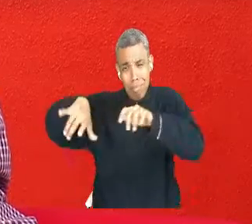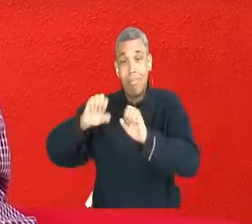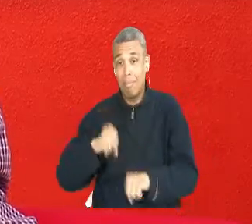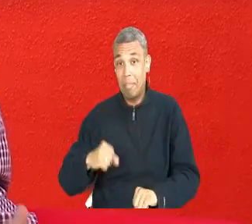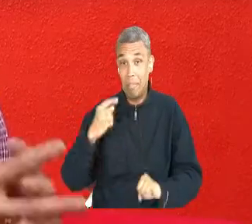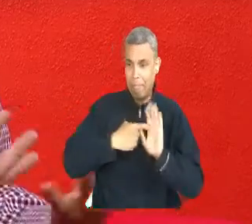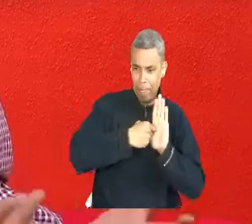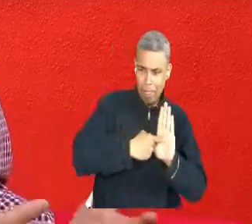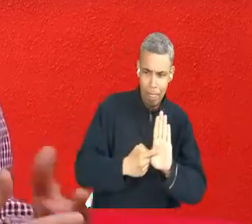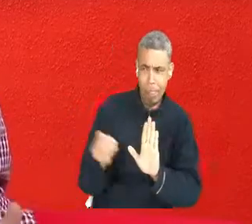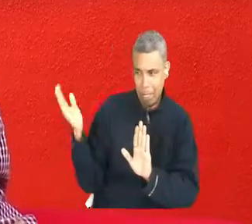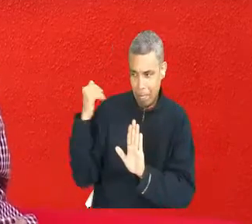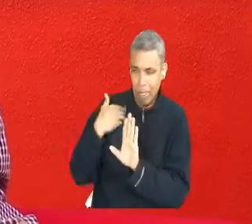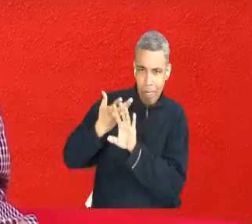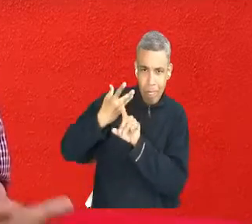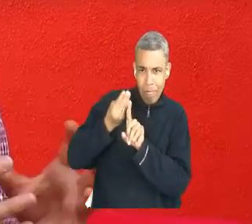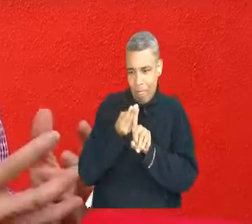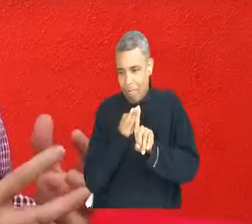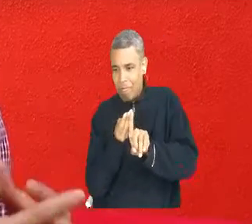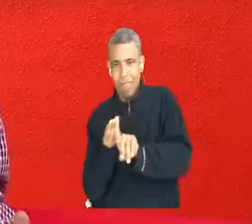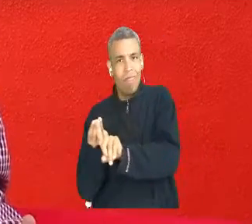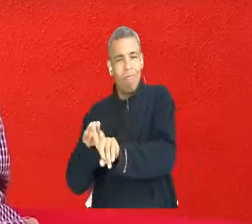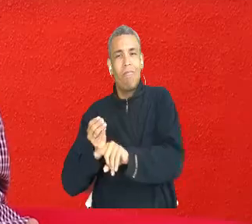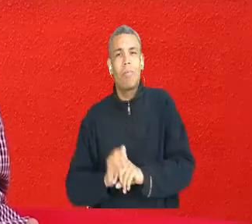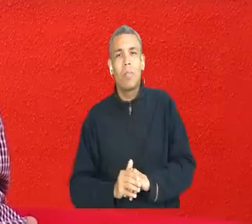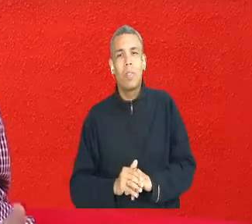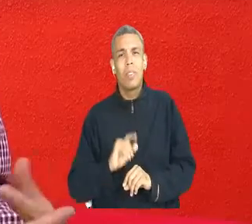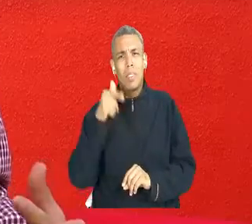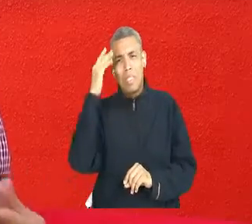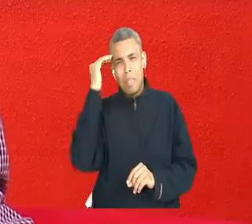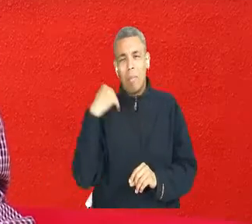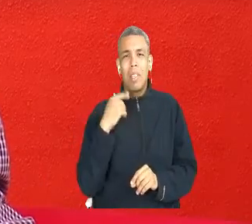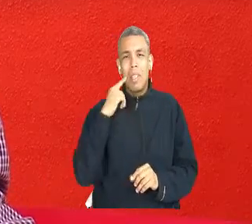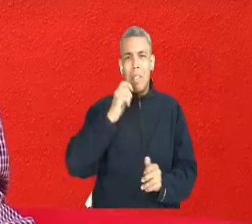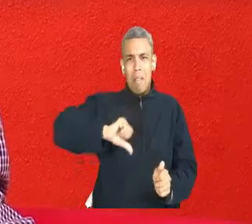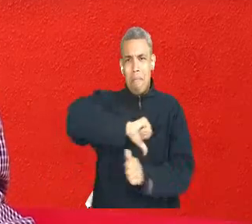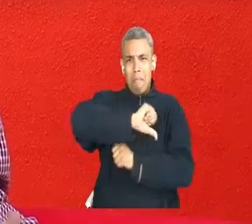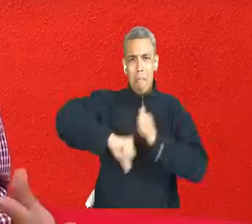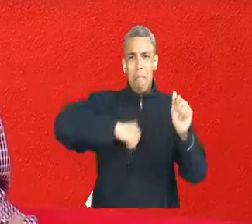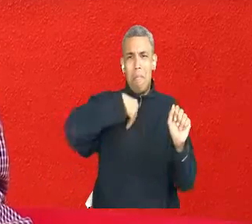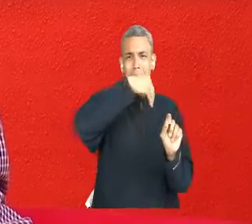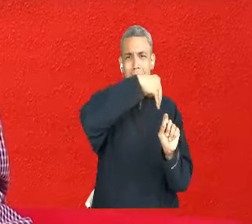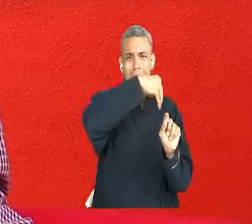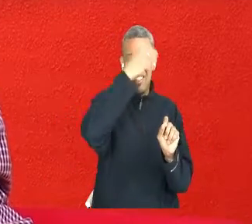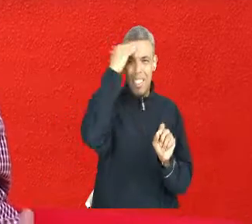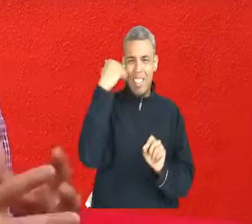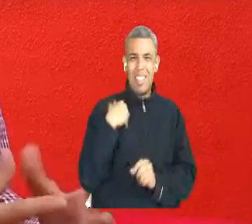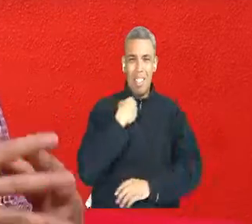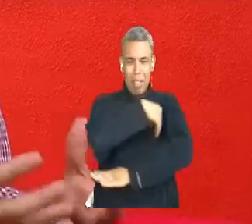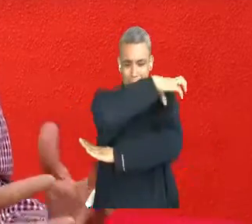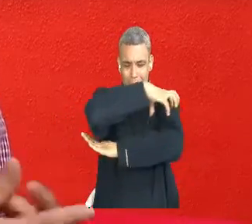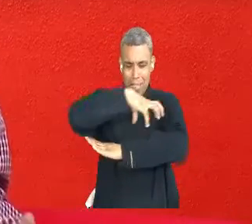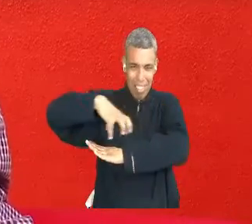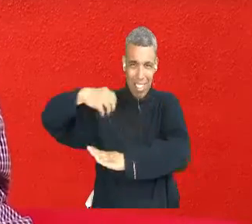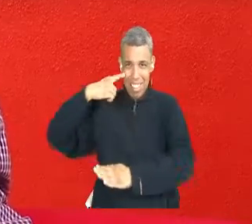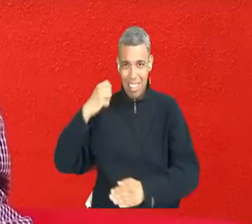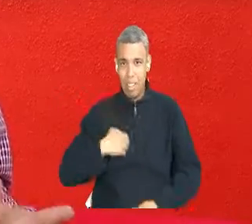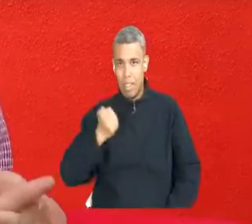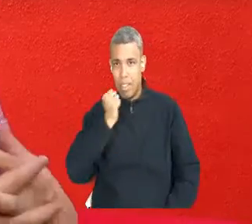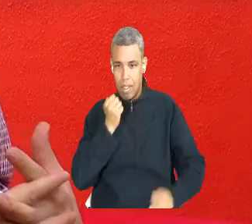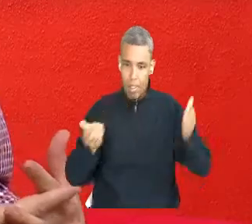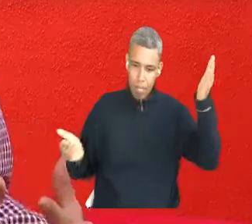con el tema de la pollera colorada con todo ese tema histórico de la pollera de su escultura que tenemos nosotros ancestral y ahí se están haciendo